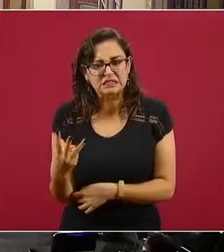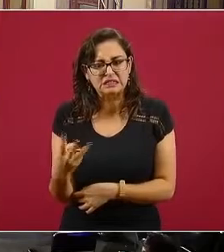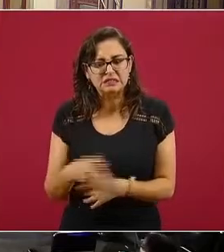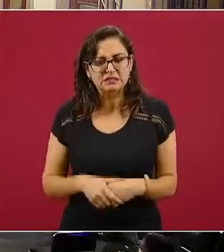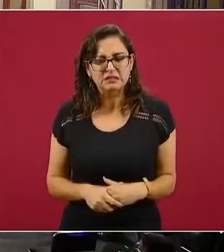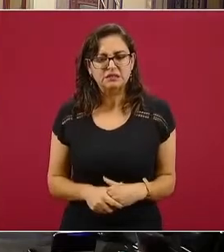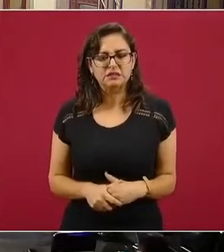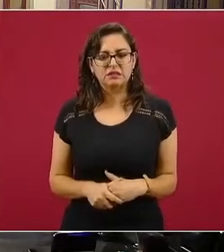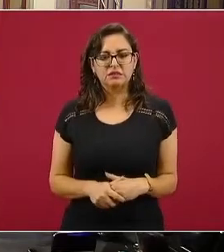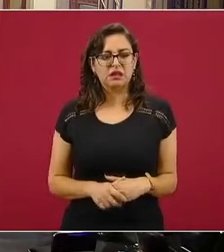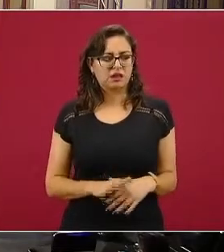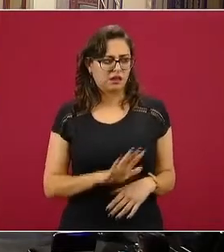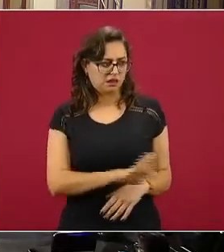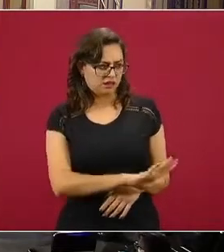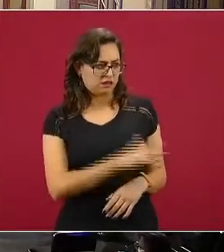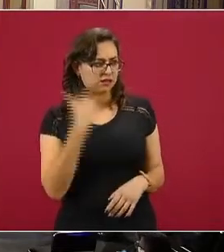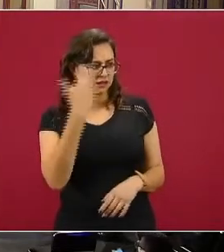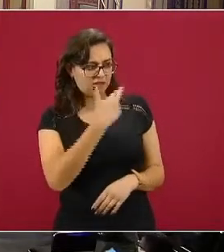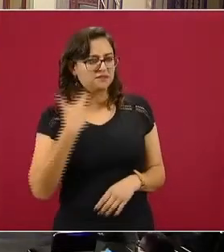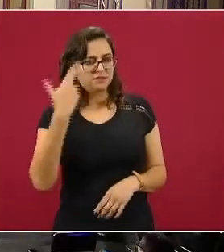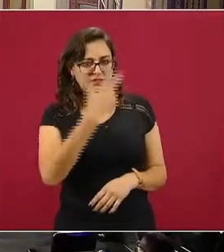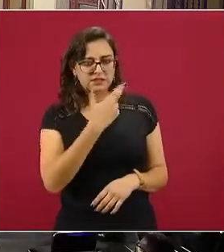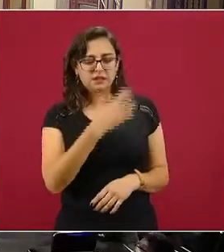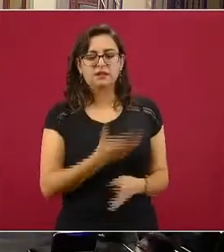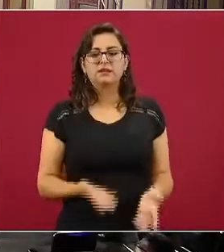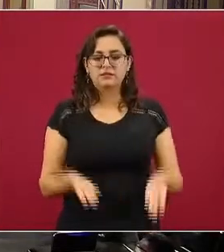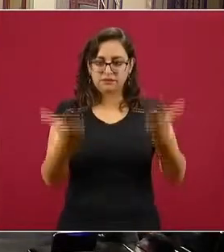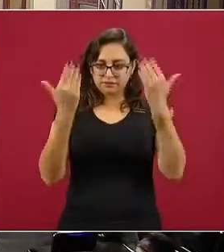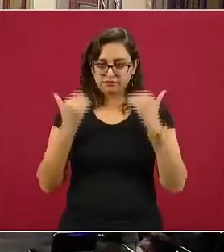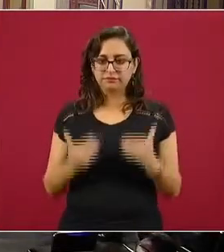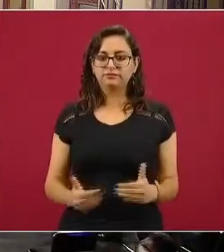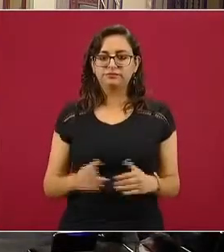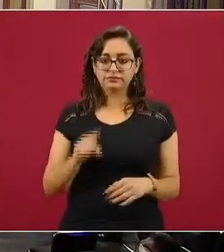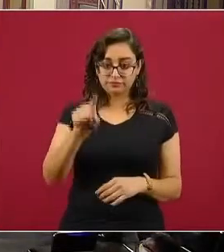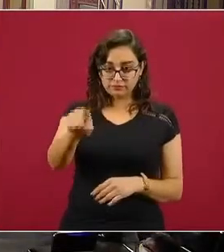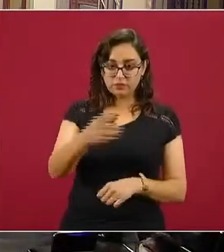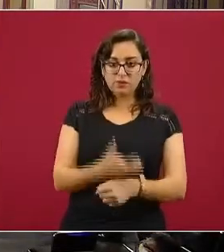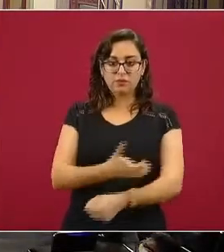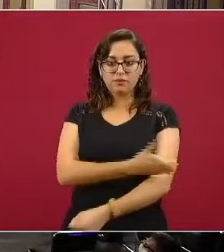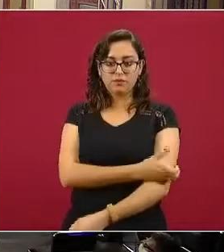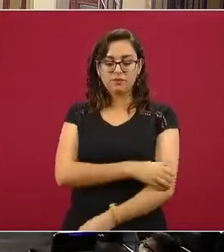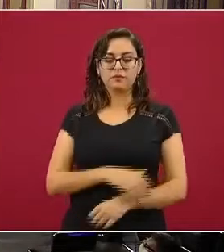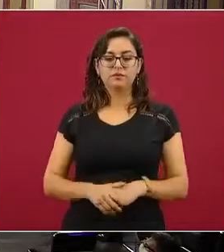ver, mientras la verifica, le damos la palabra al compañero.